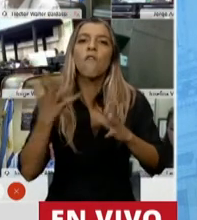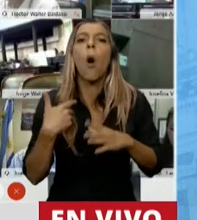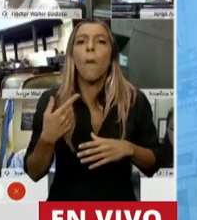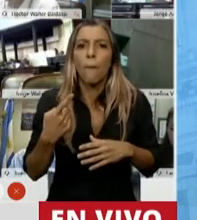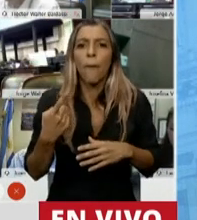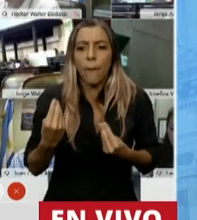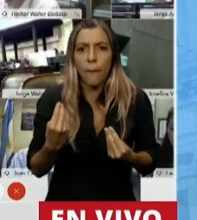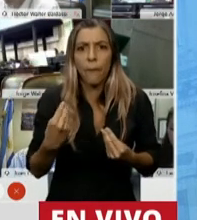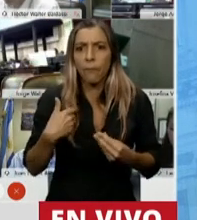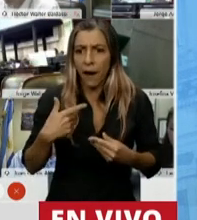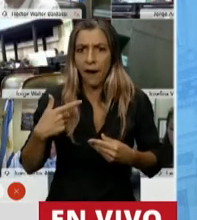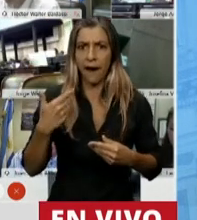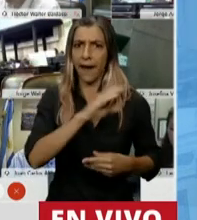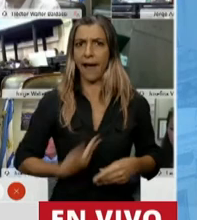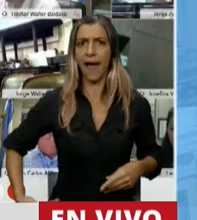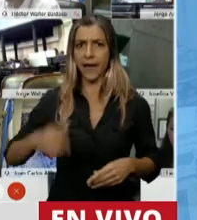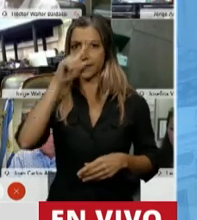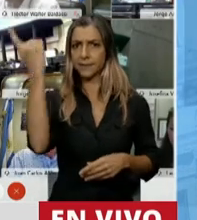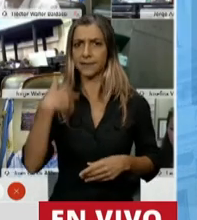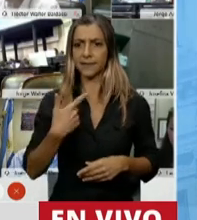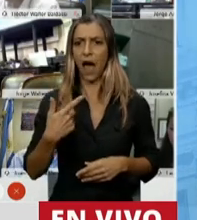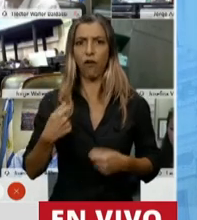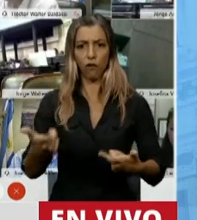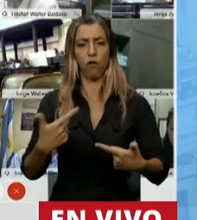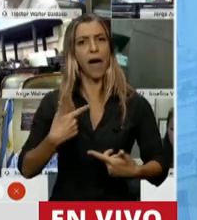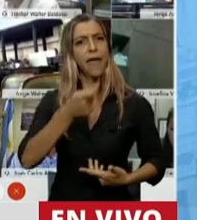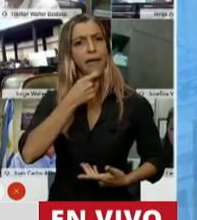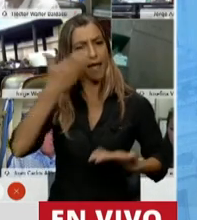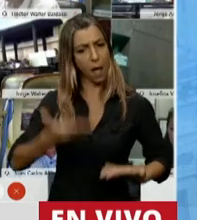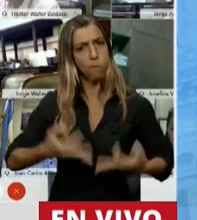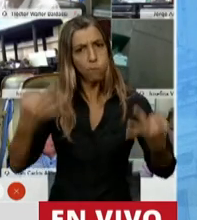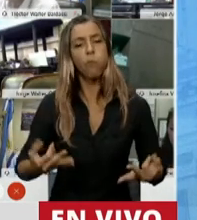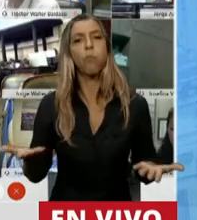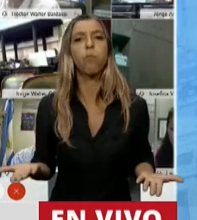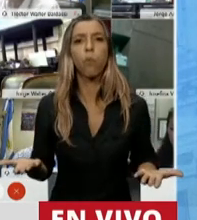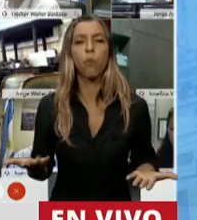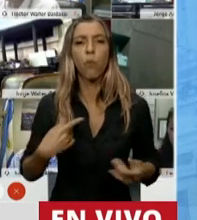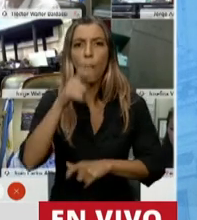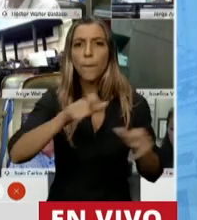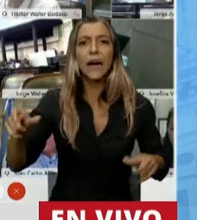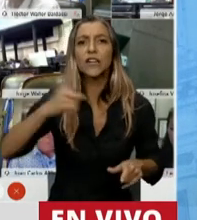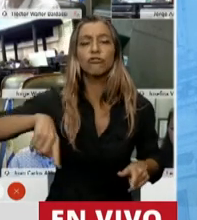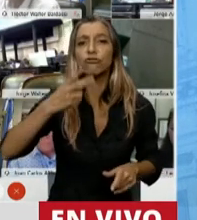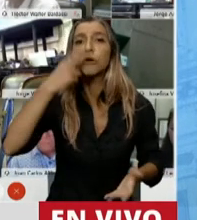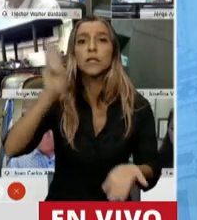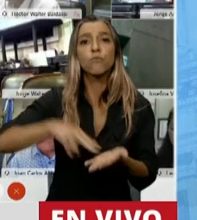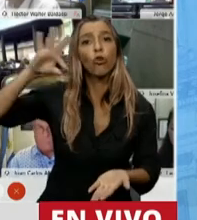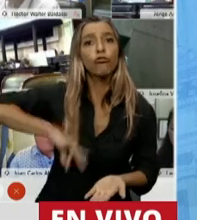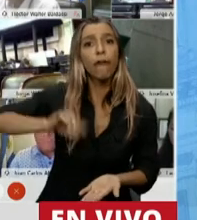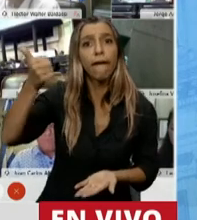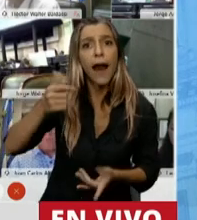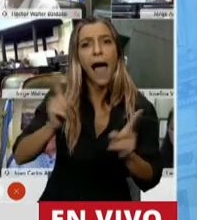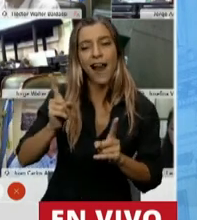estatal actúe con ejemplaridad, que paguen impuesto a las ganancias los que hoy no los